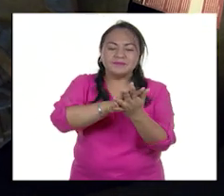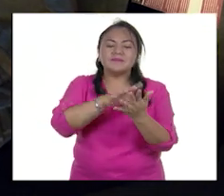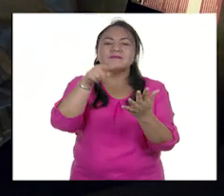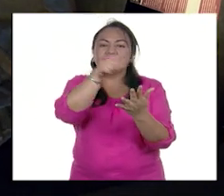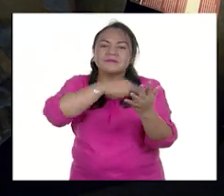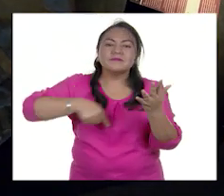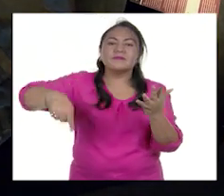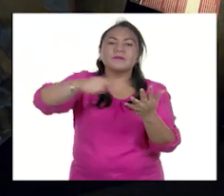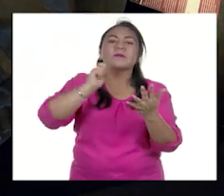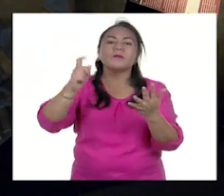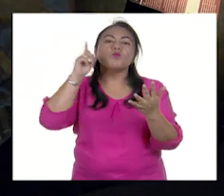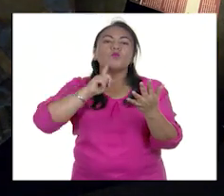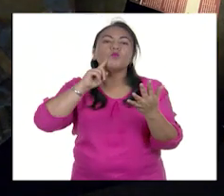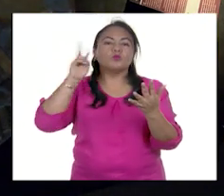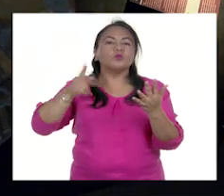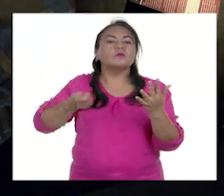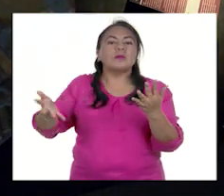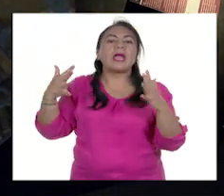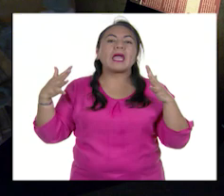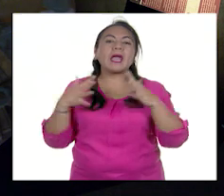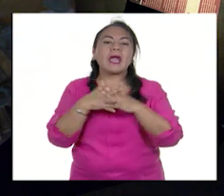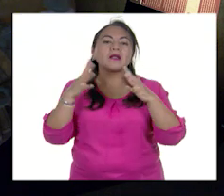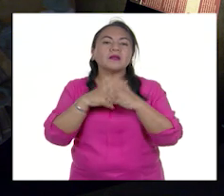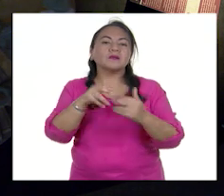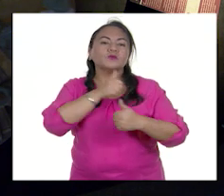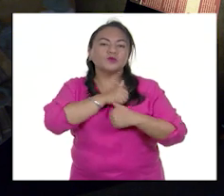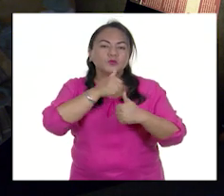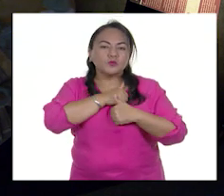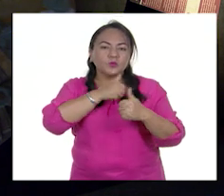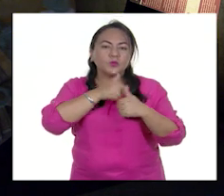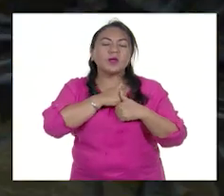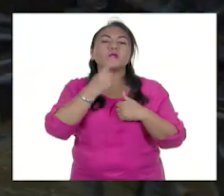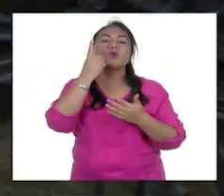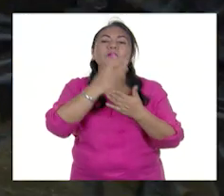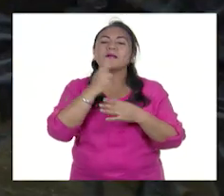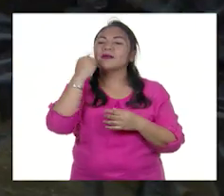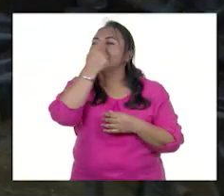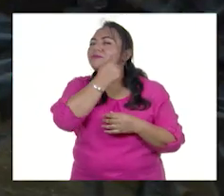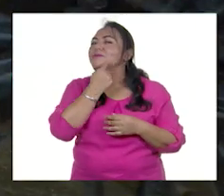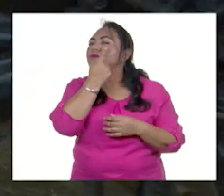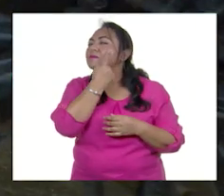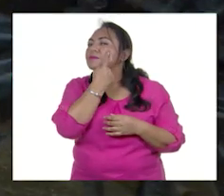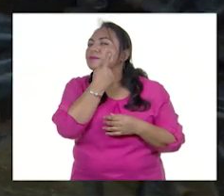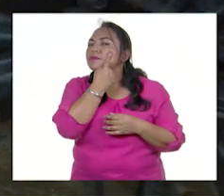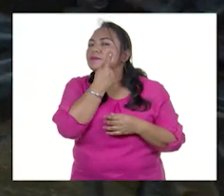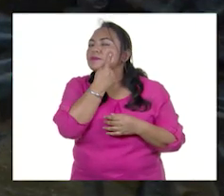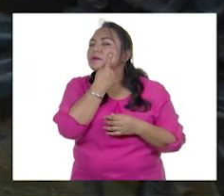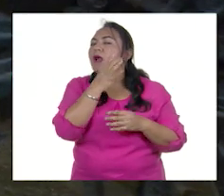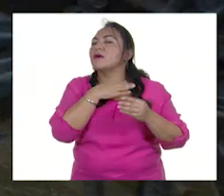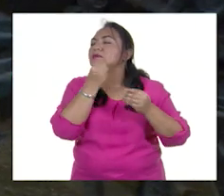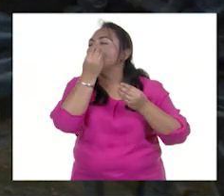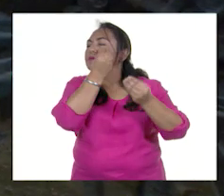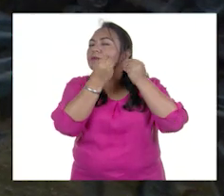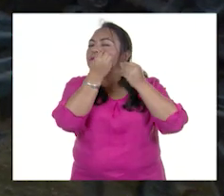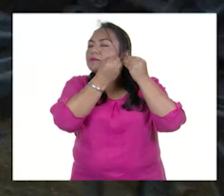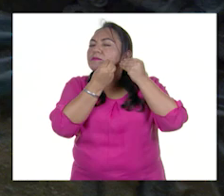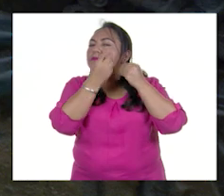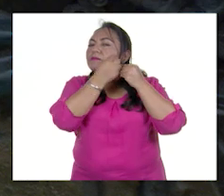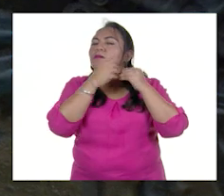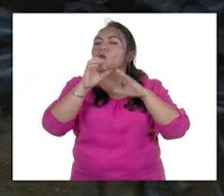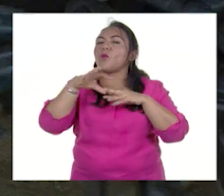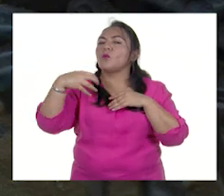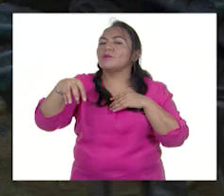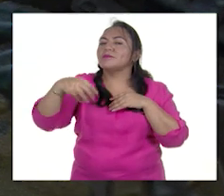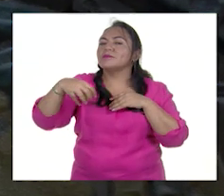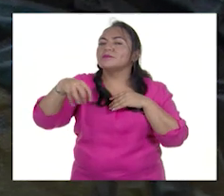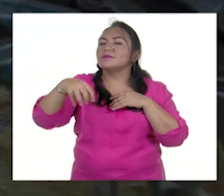guerrera y con sus mejillas, por lo menos la única mejilla que vemos de ella, está decorada con cascabeles,